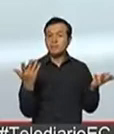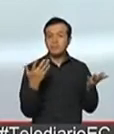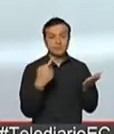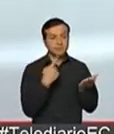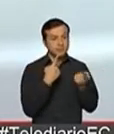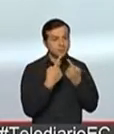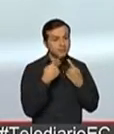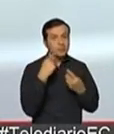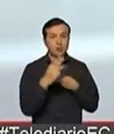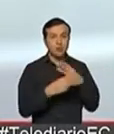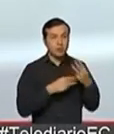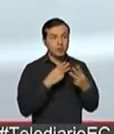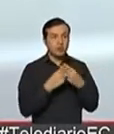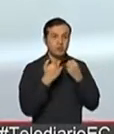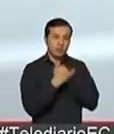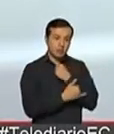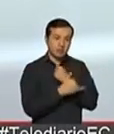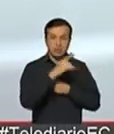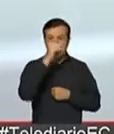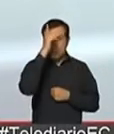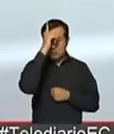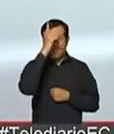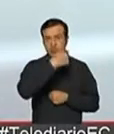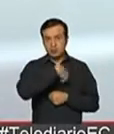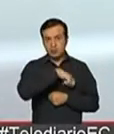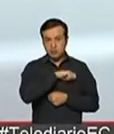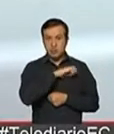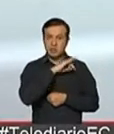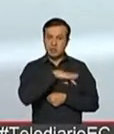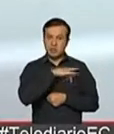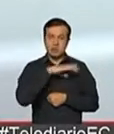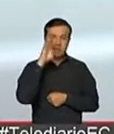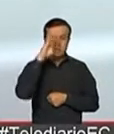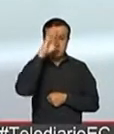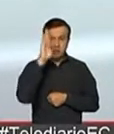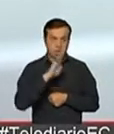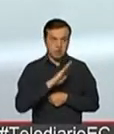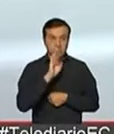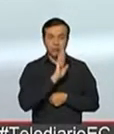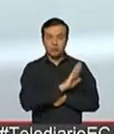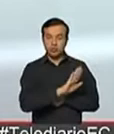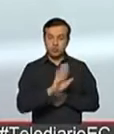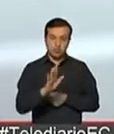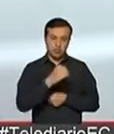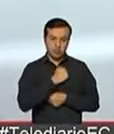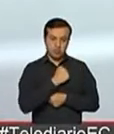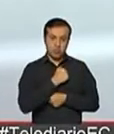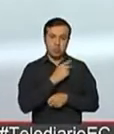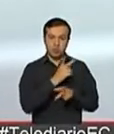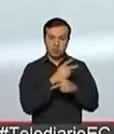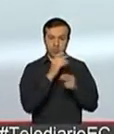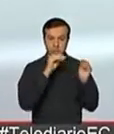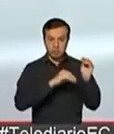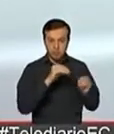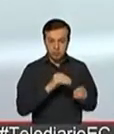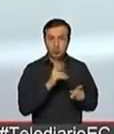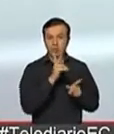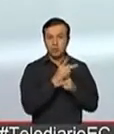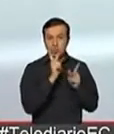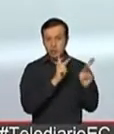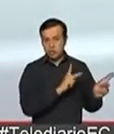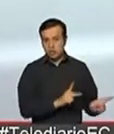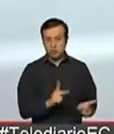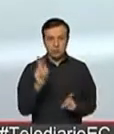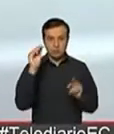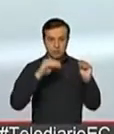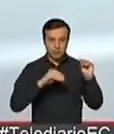mesas a nivel mundial, países como Alemania, España, Chile, Brasil, van desarrollando sus matrices productivas, sus matrices de